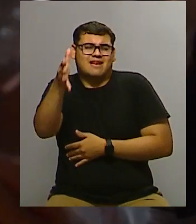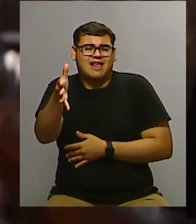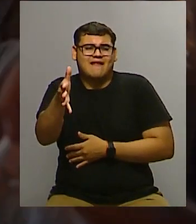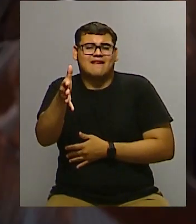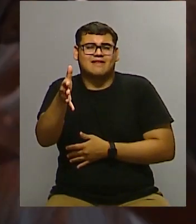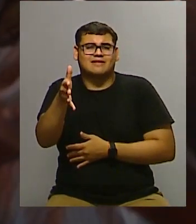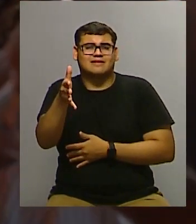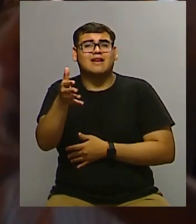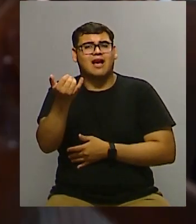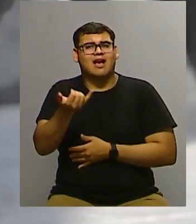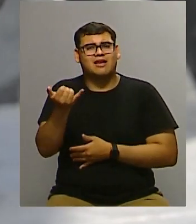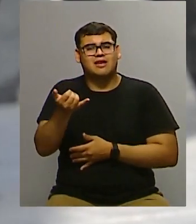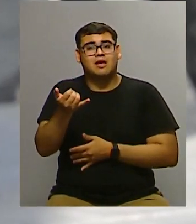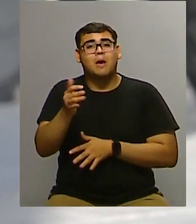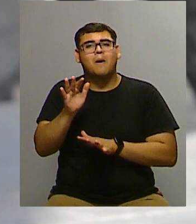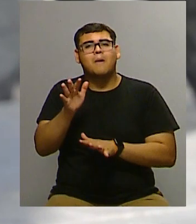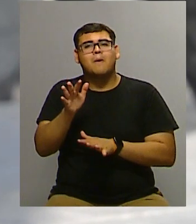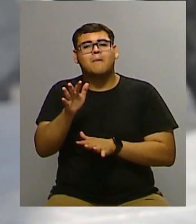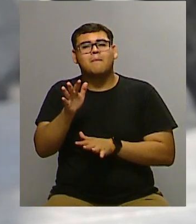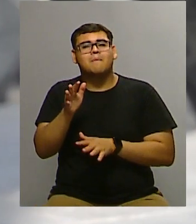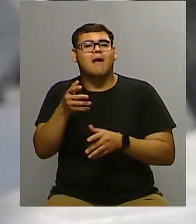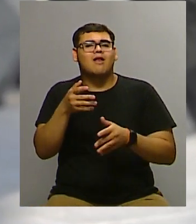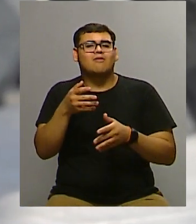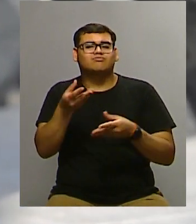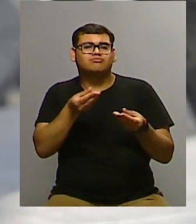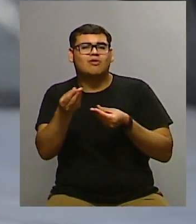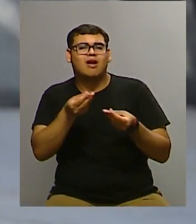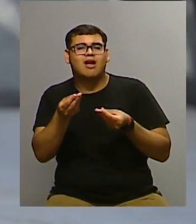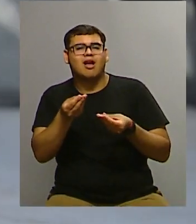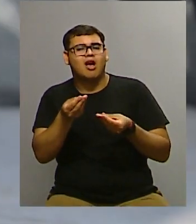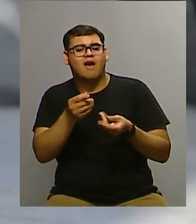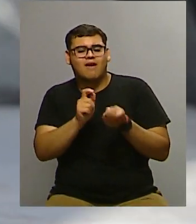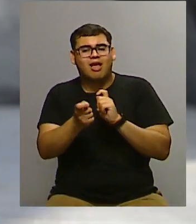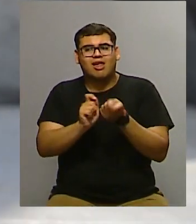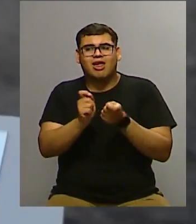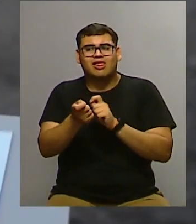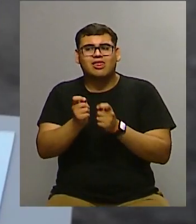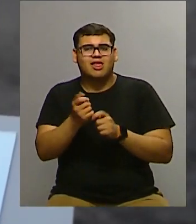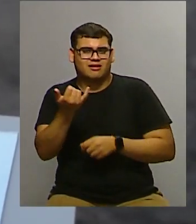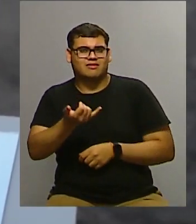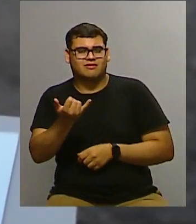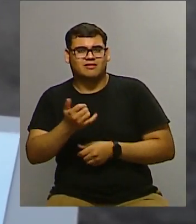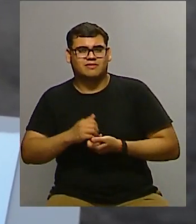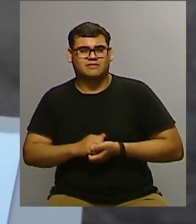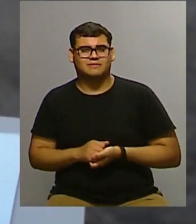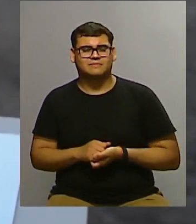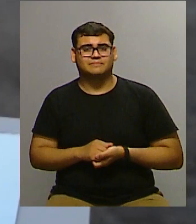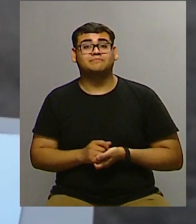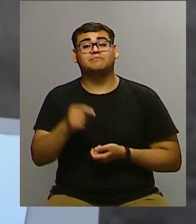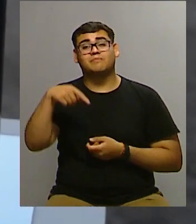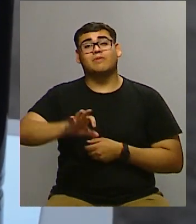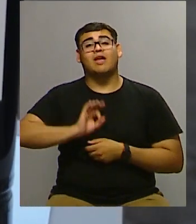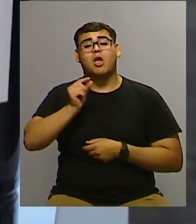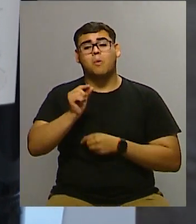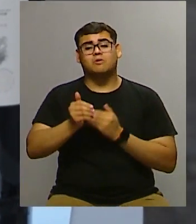esa competencia. Pero la industria es muy inteligente, se adapta rápidamente y bueno, si ves que en este año hemos crecido